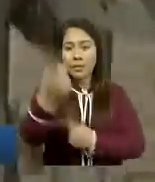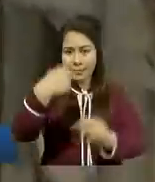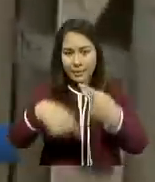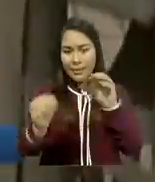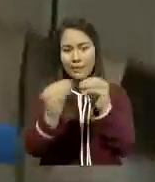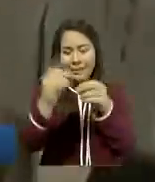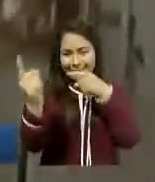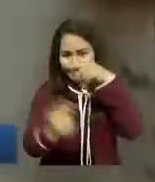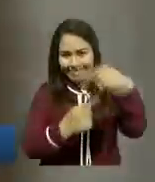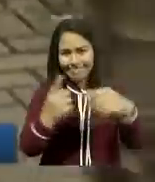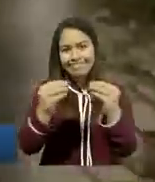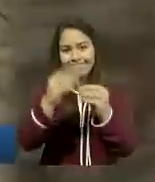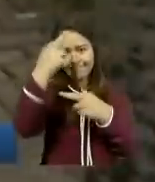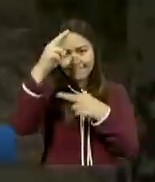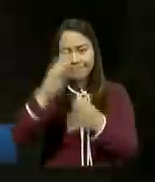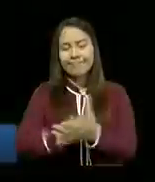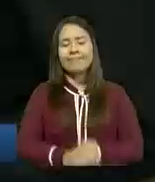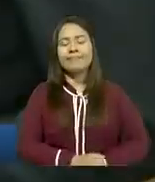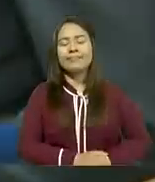regresar.